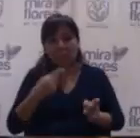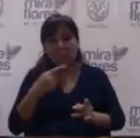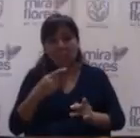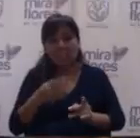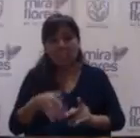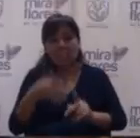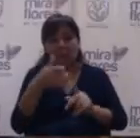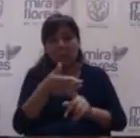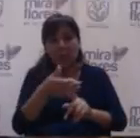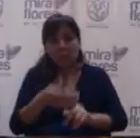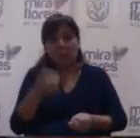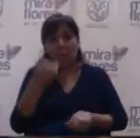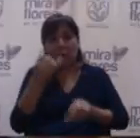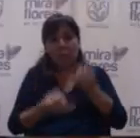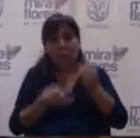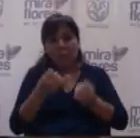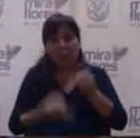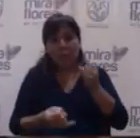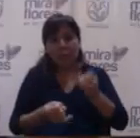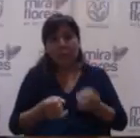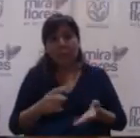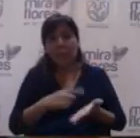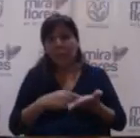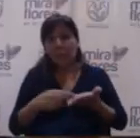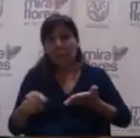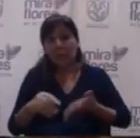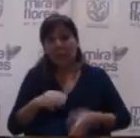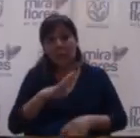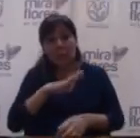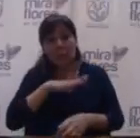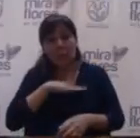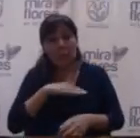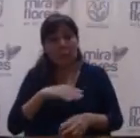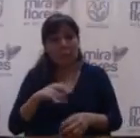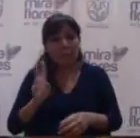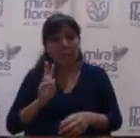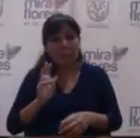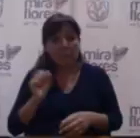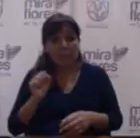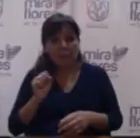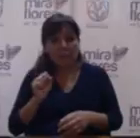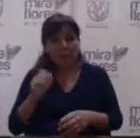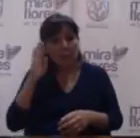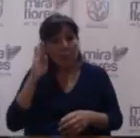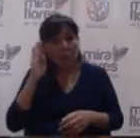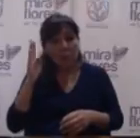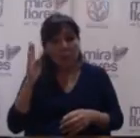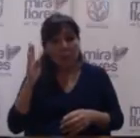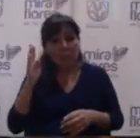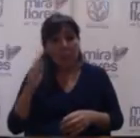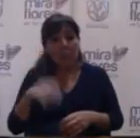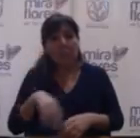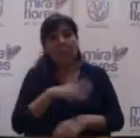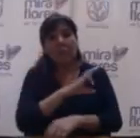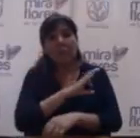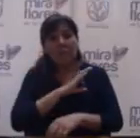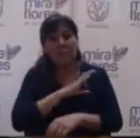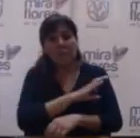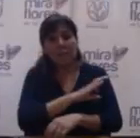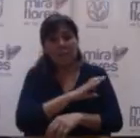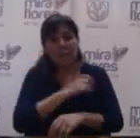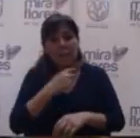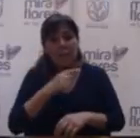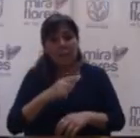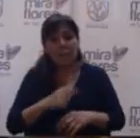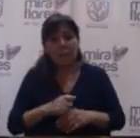especiales, reforzando los fines de semana, jueves, viernes y sábado, donde va a haber presencia de la policía, presencia de fiscalización, presencia